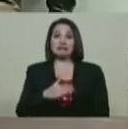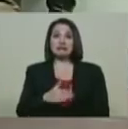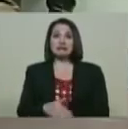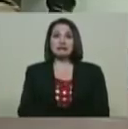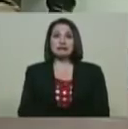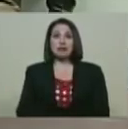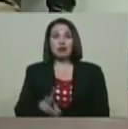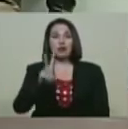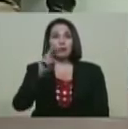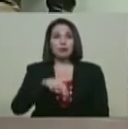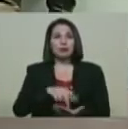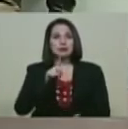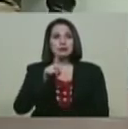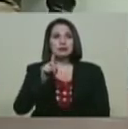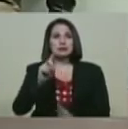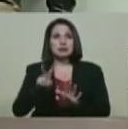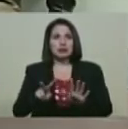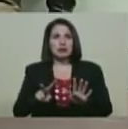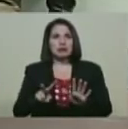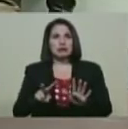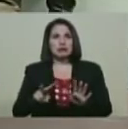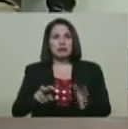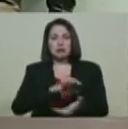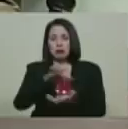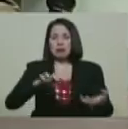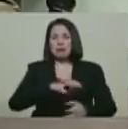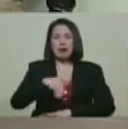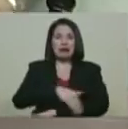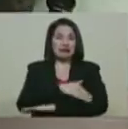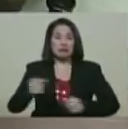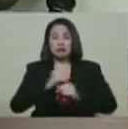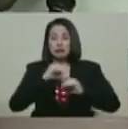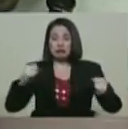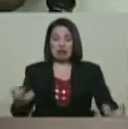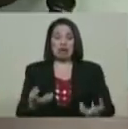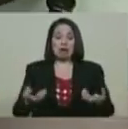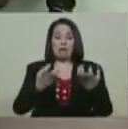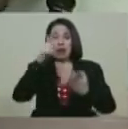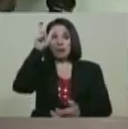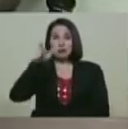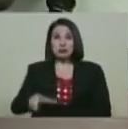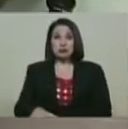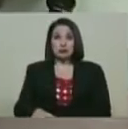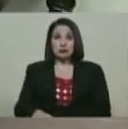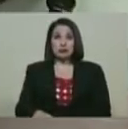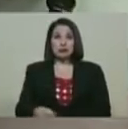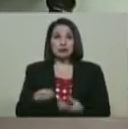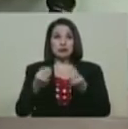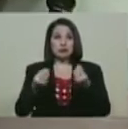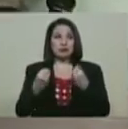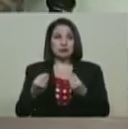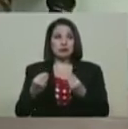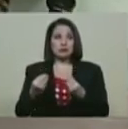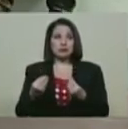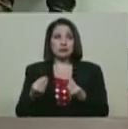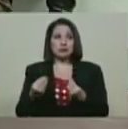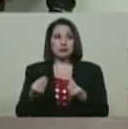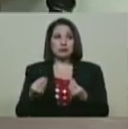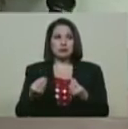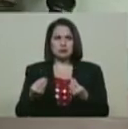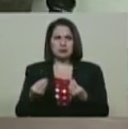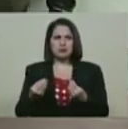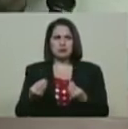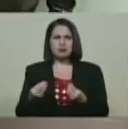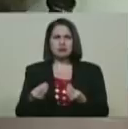con la violencia, la guarimba, la quema de gente y Julio Borges avalando eso adelante, cometiendo crímenes.